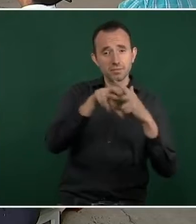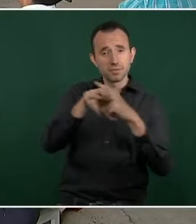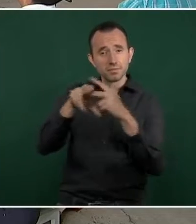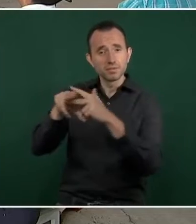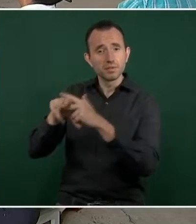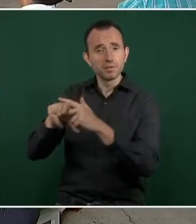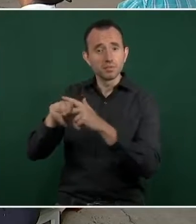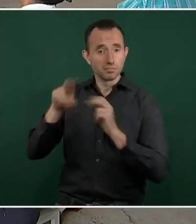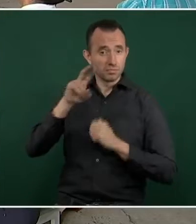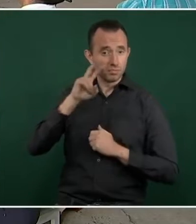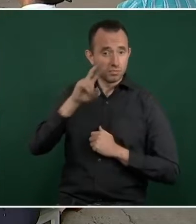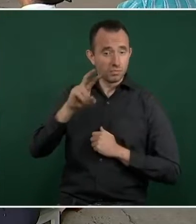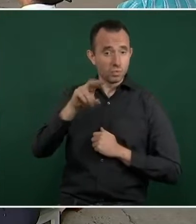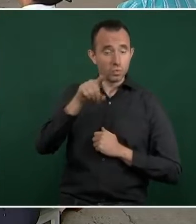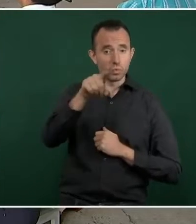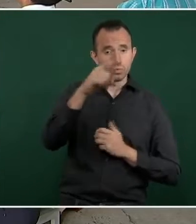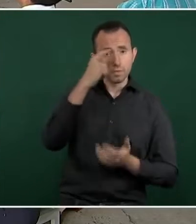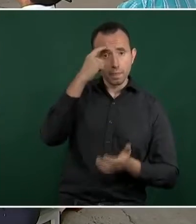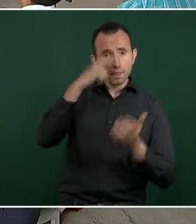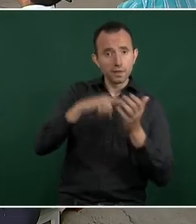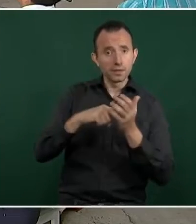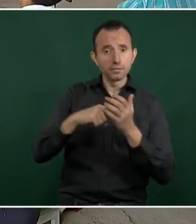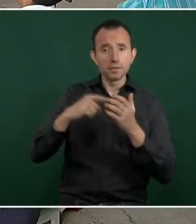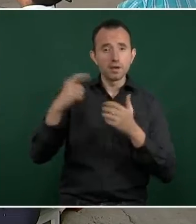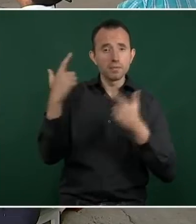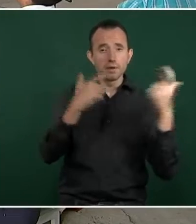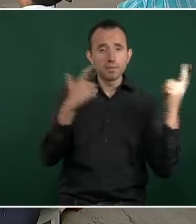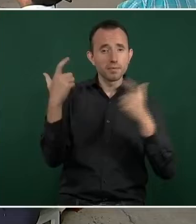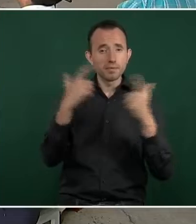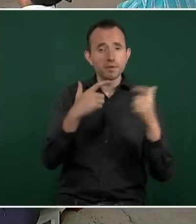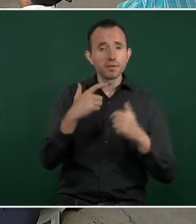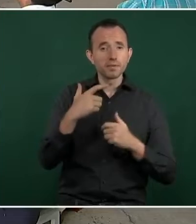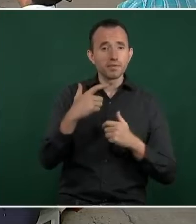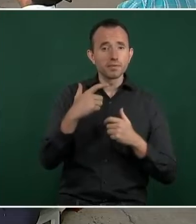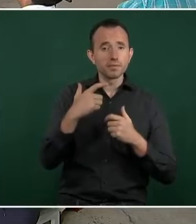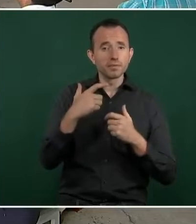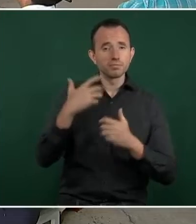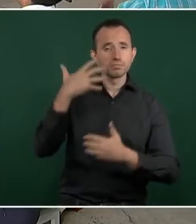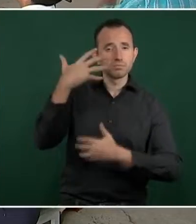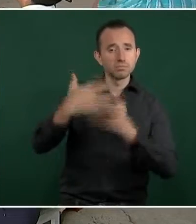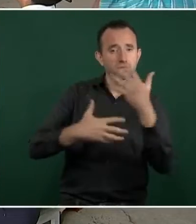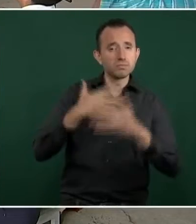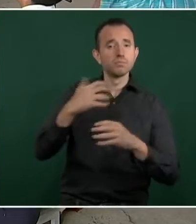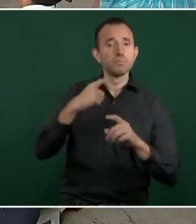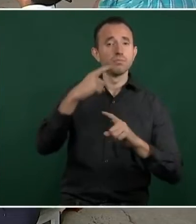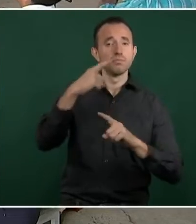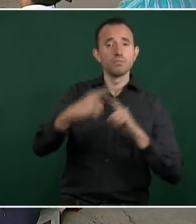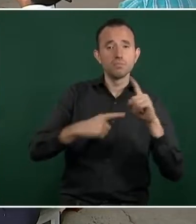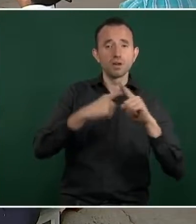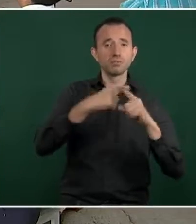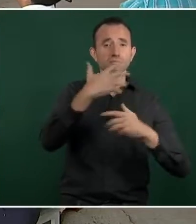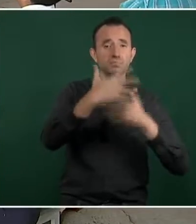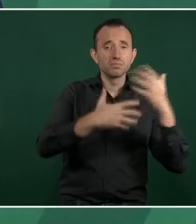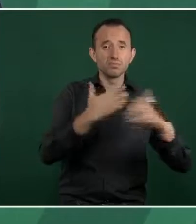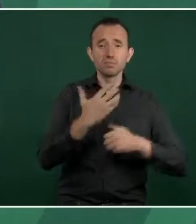violencia? ¿Se puede enfrentar el mal con el mal? No, el mal se tiene que enfrentar